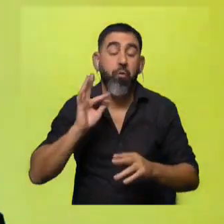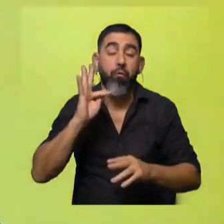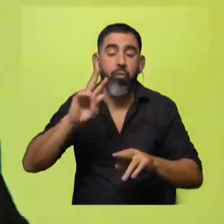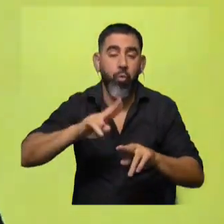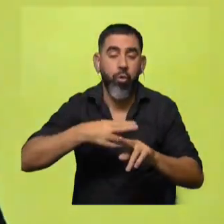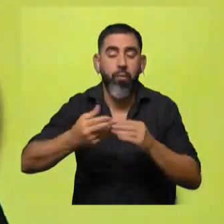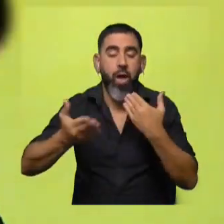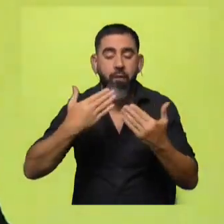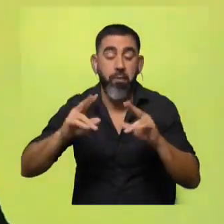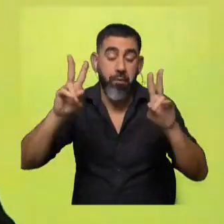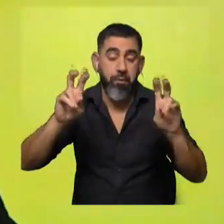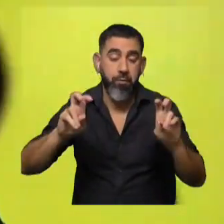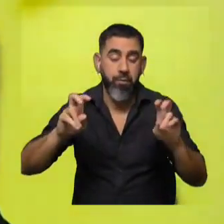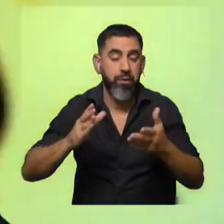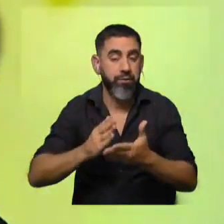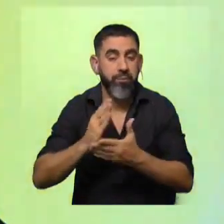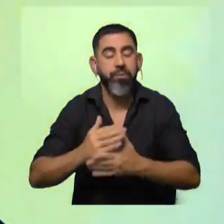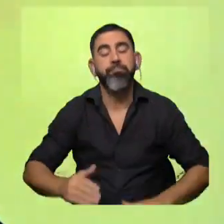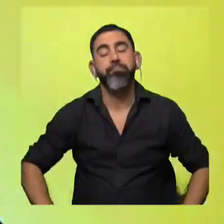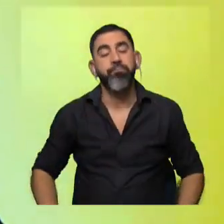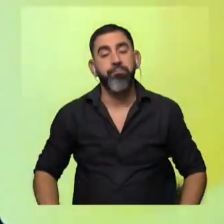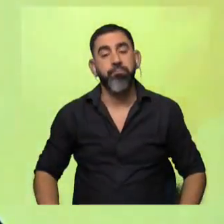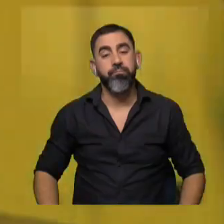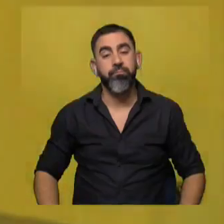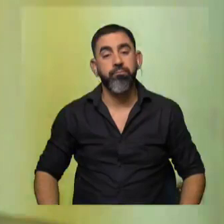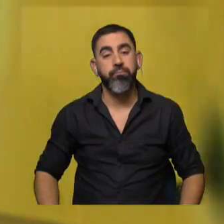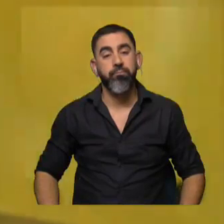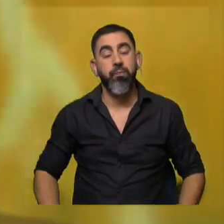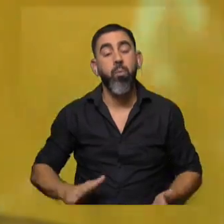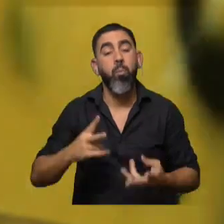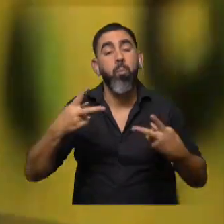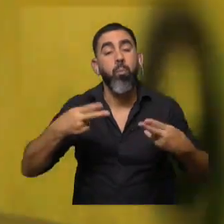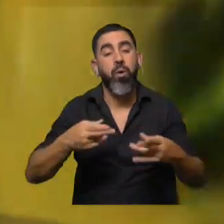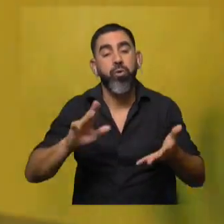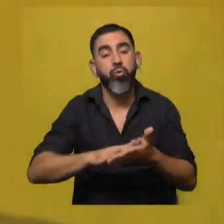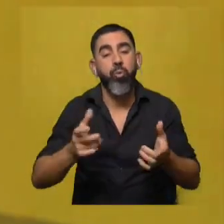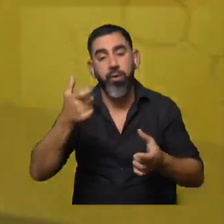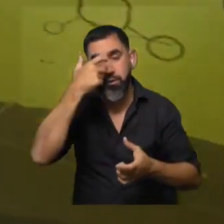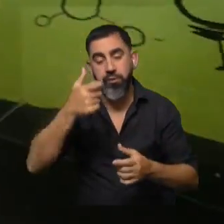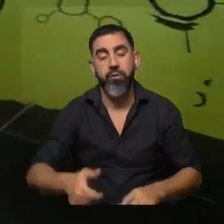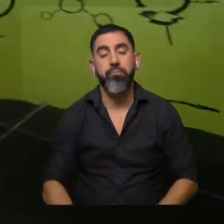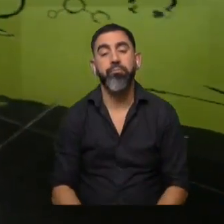para seguir comentando cómo seguimos. Hasta pronto. Gracias. Pausa en Sobreciencia, ya volvemos.